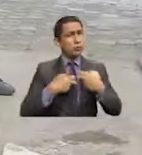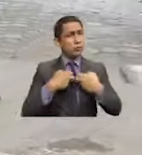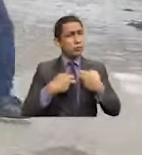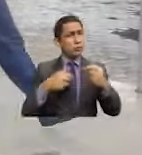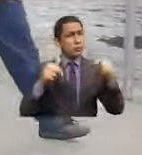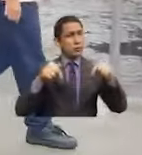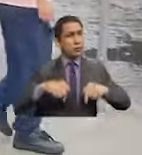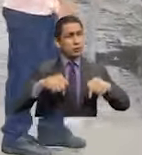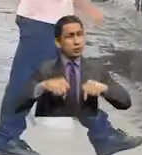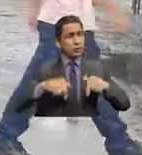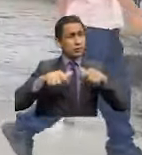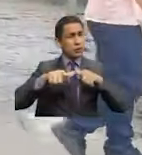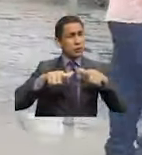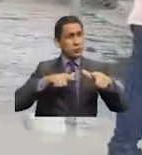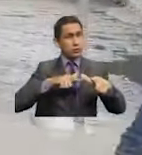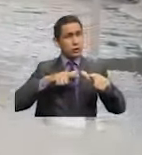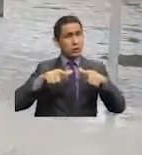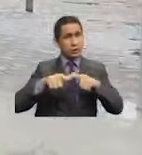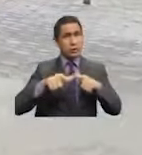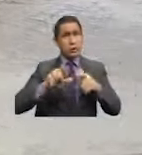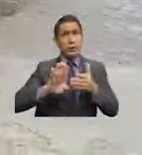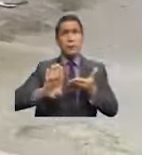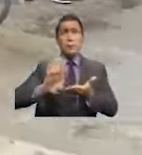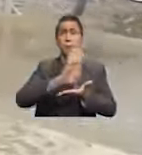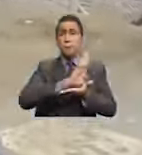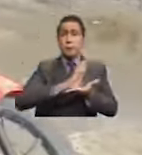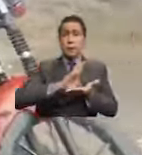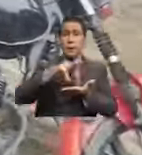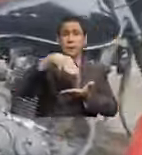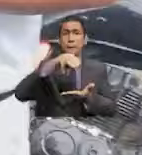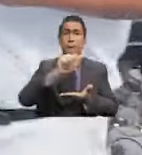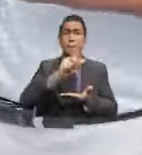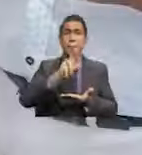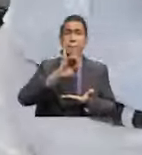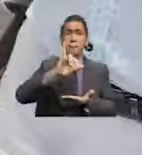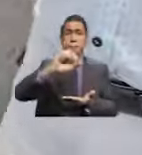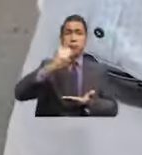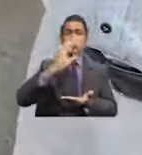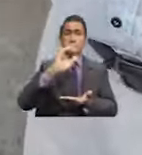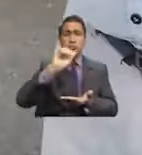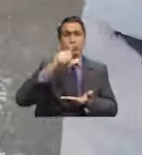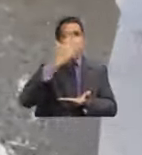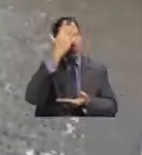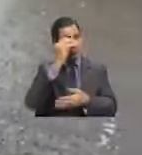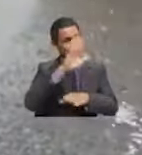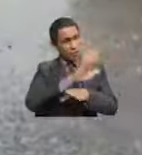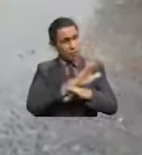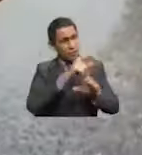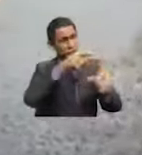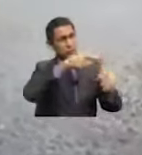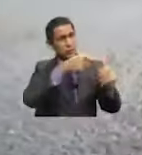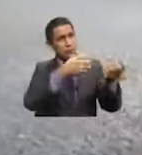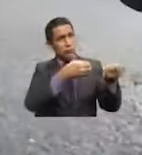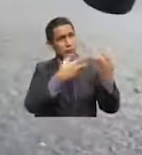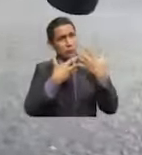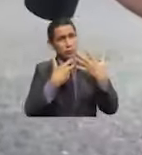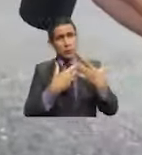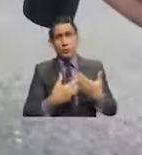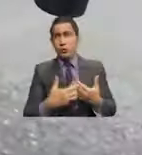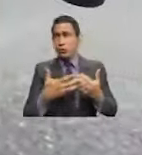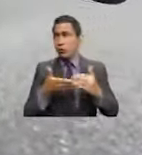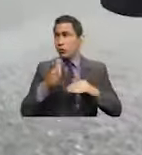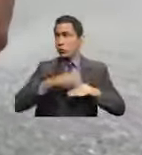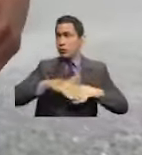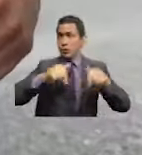este momento aquí en el barrio Mariscal Sucre. Así que muy buenas tardes. Buenas tardes, amigos, cuéntenos un poquito la situación